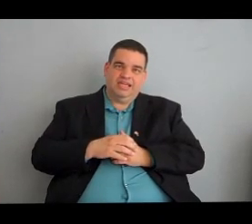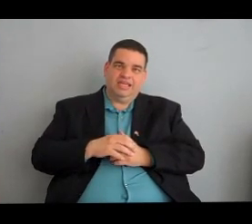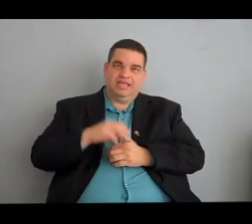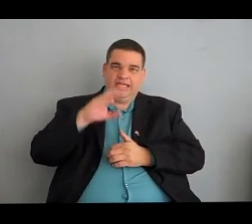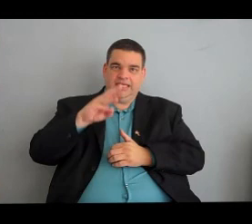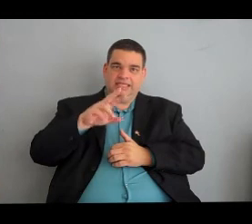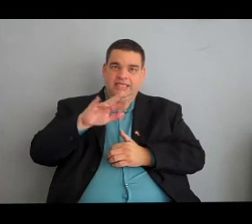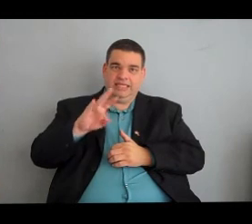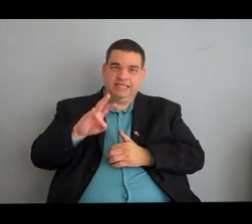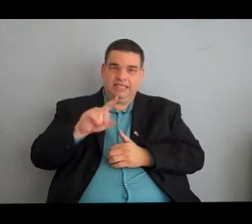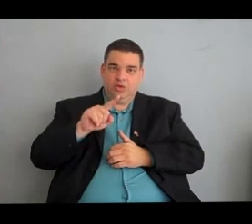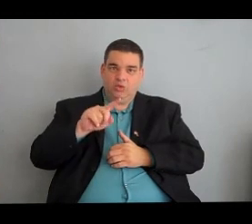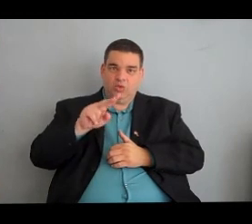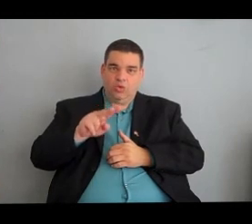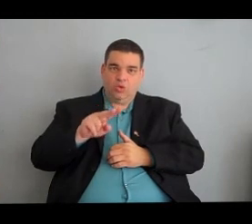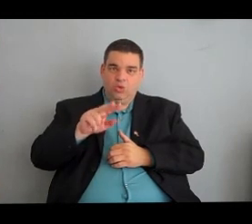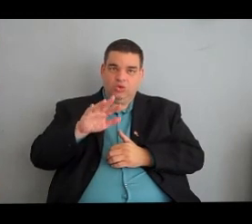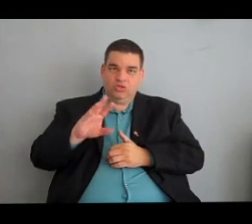637-1256 o si no, el